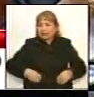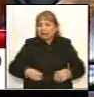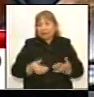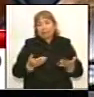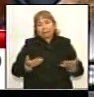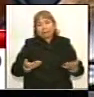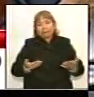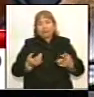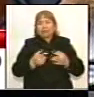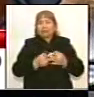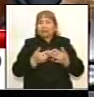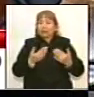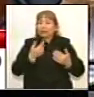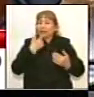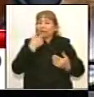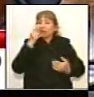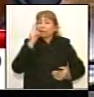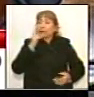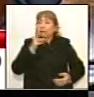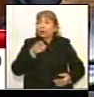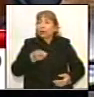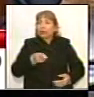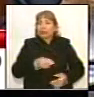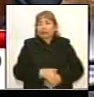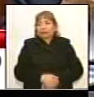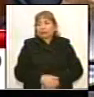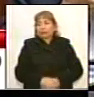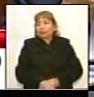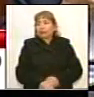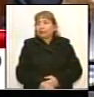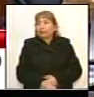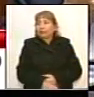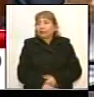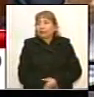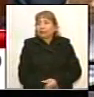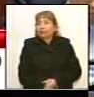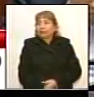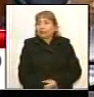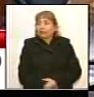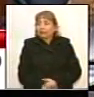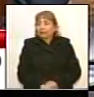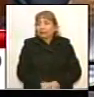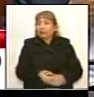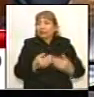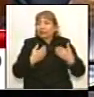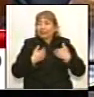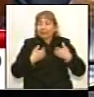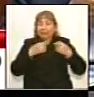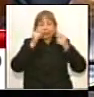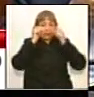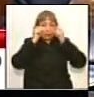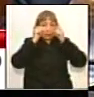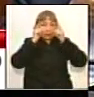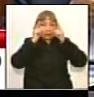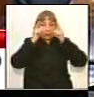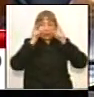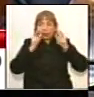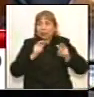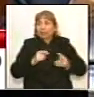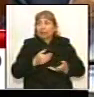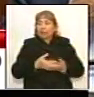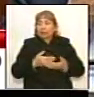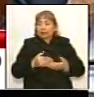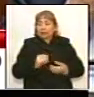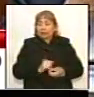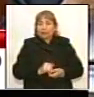debería estar prohibido, pero quieren sorprendernos en la delegación nacional